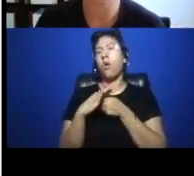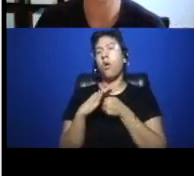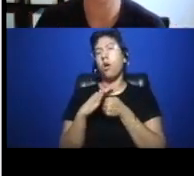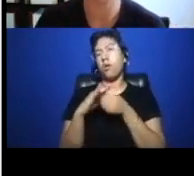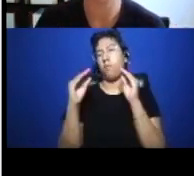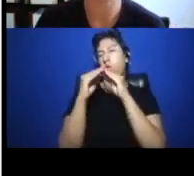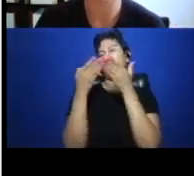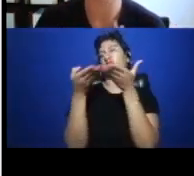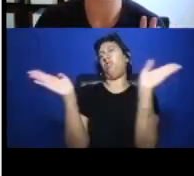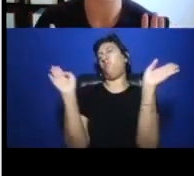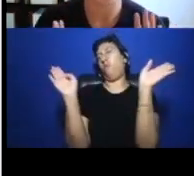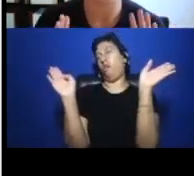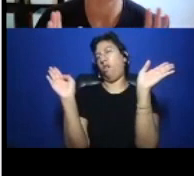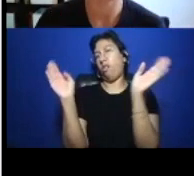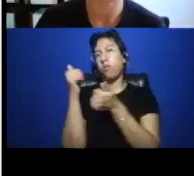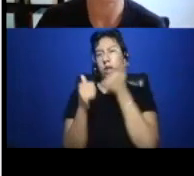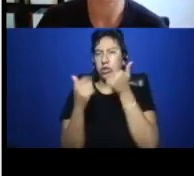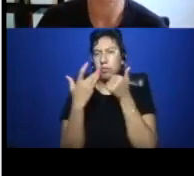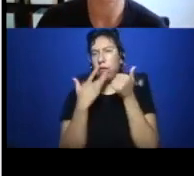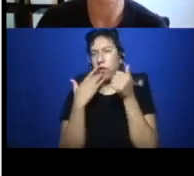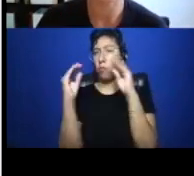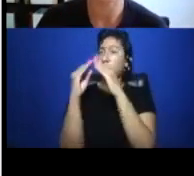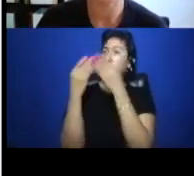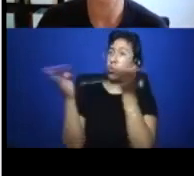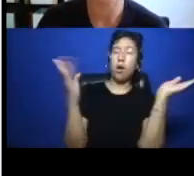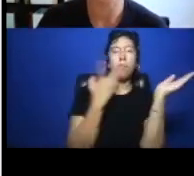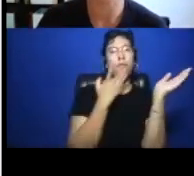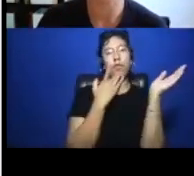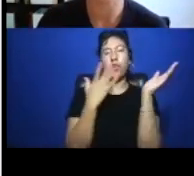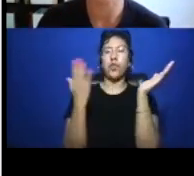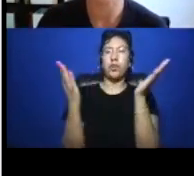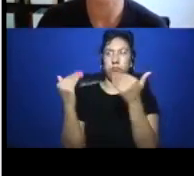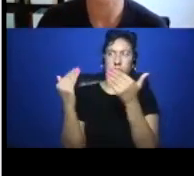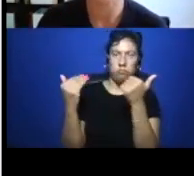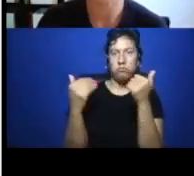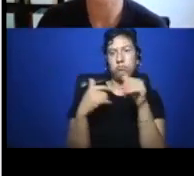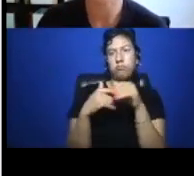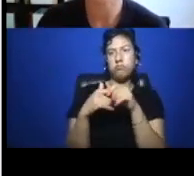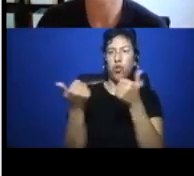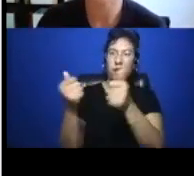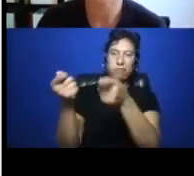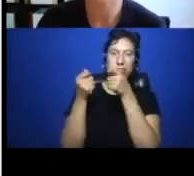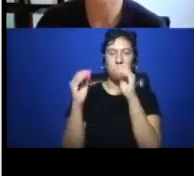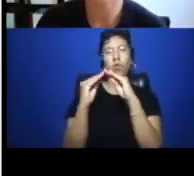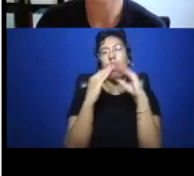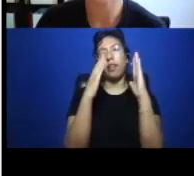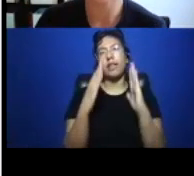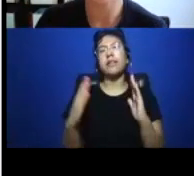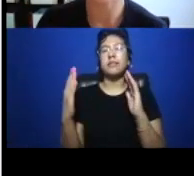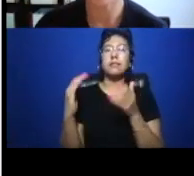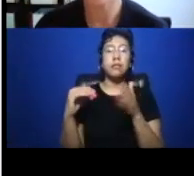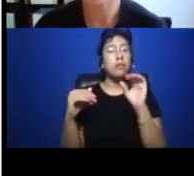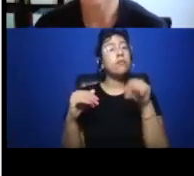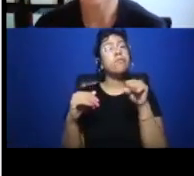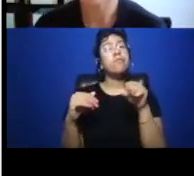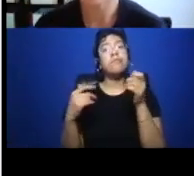o vamos a hablar más genéricamente si la gente está tratando de entender que les colegas, les compas aprendan más sobre